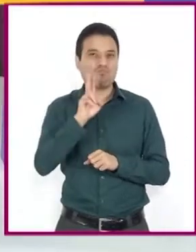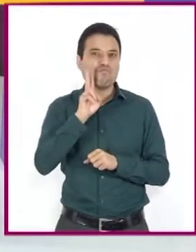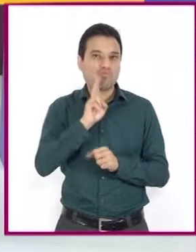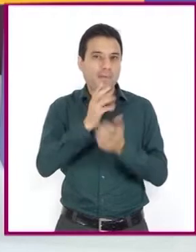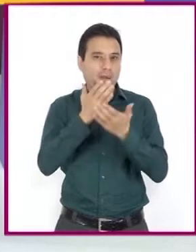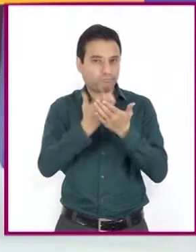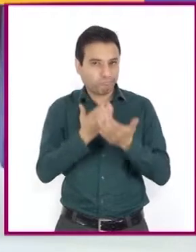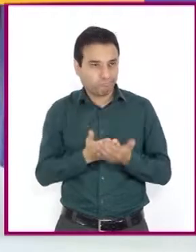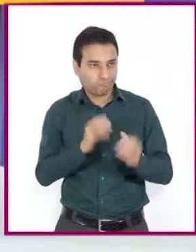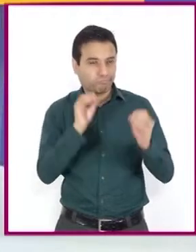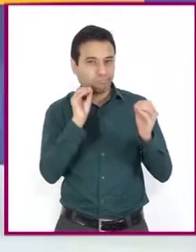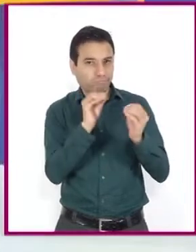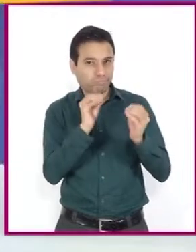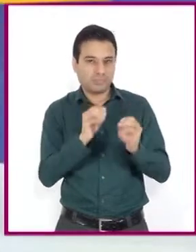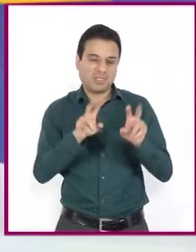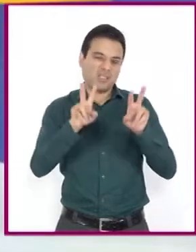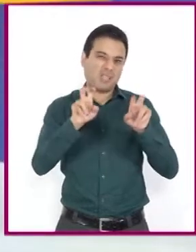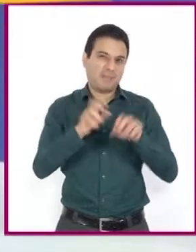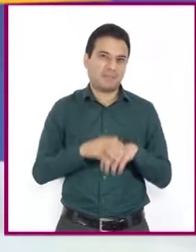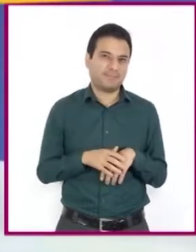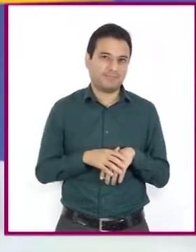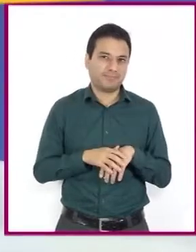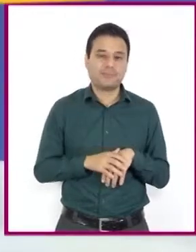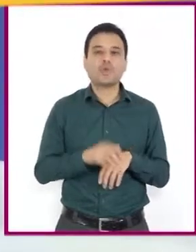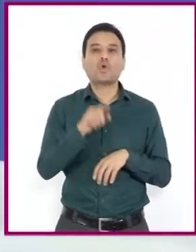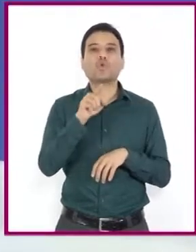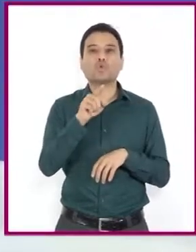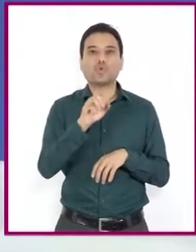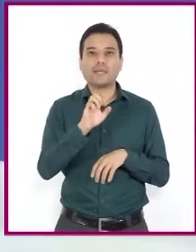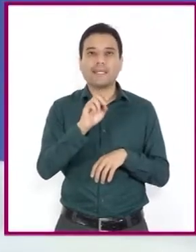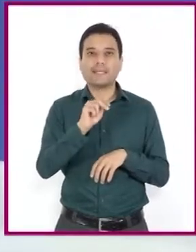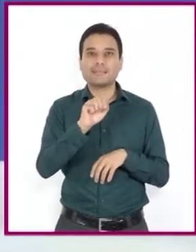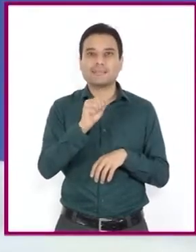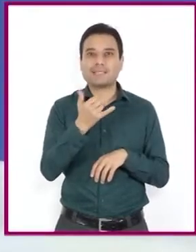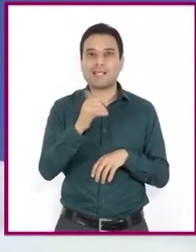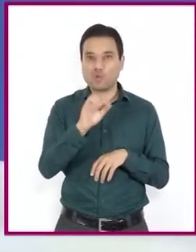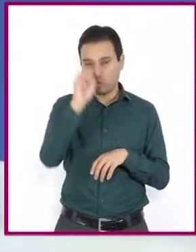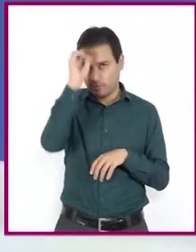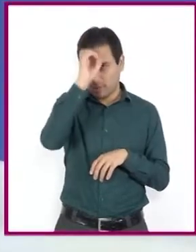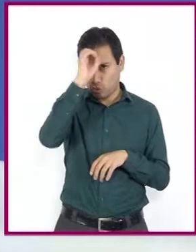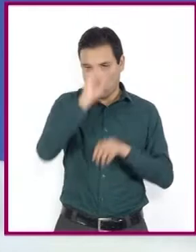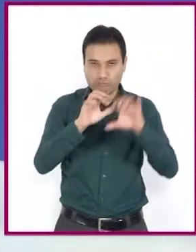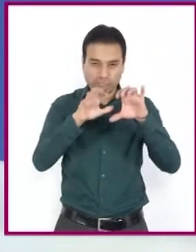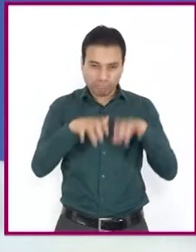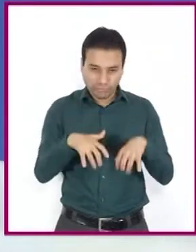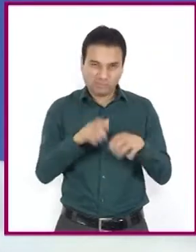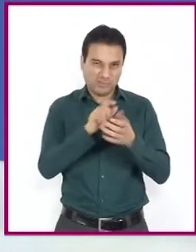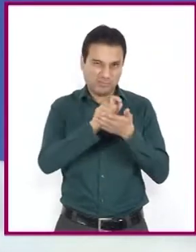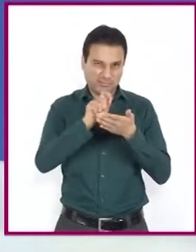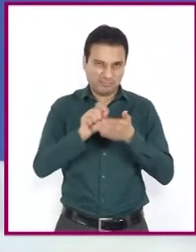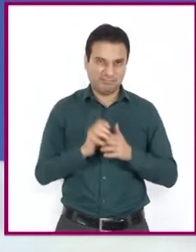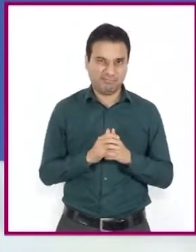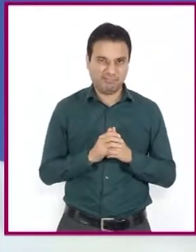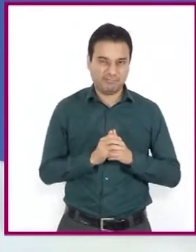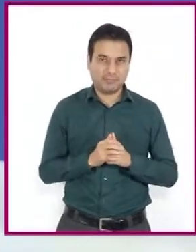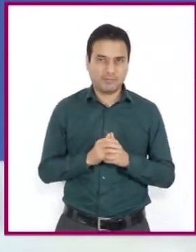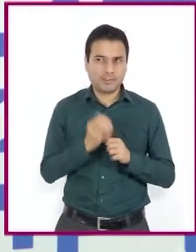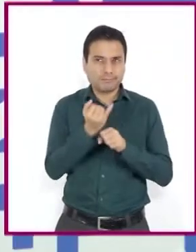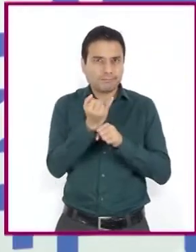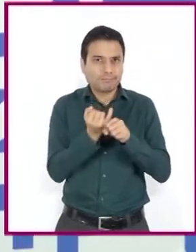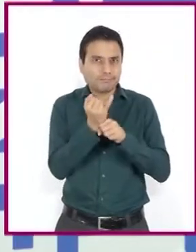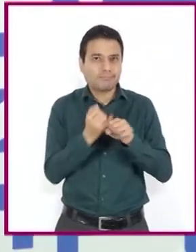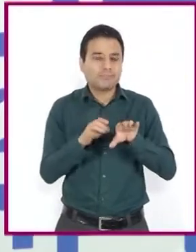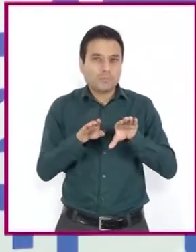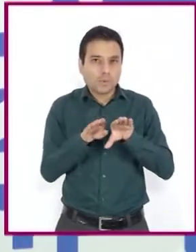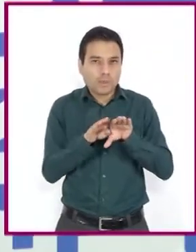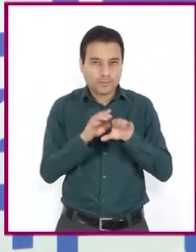sobre un tema a través de un ensayo y cómo se sustentan estos con información de distintas fuentes.